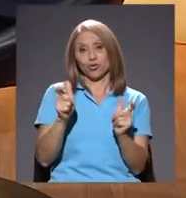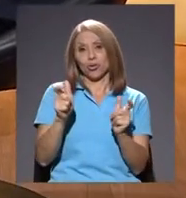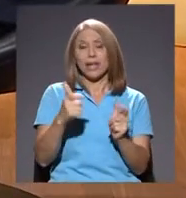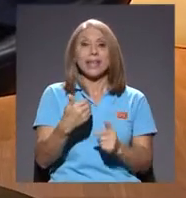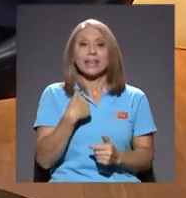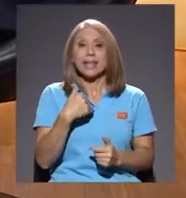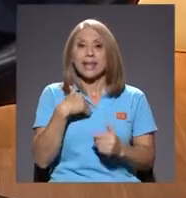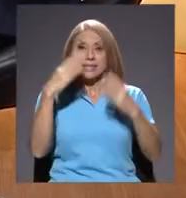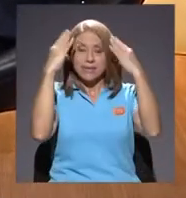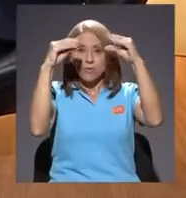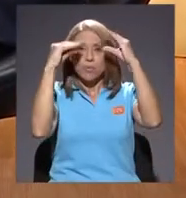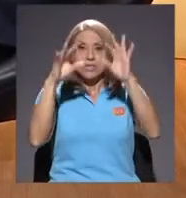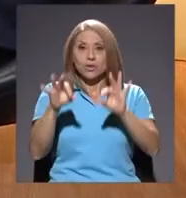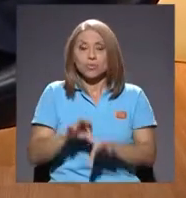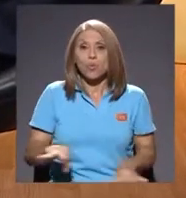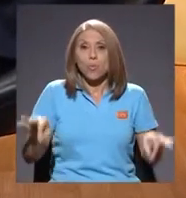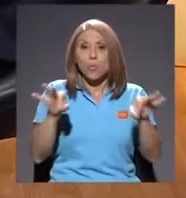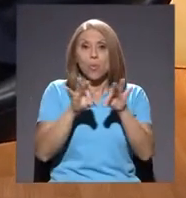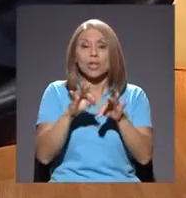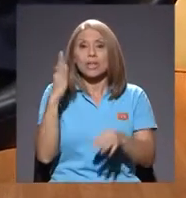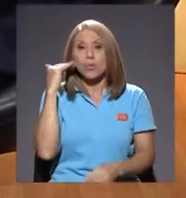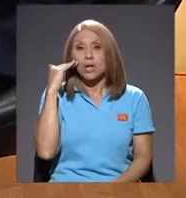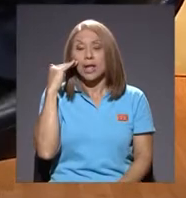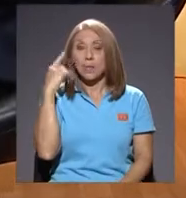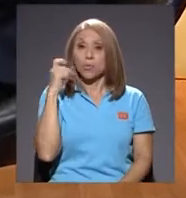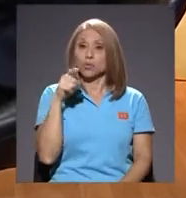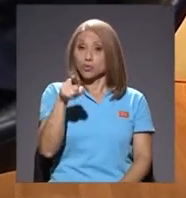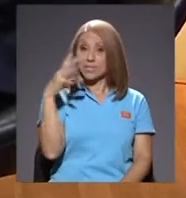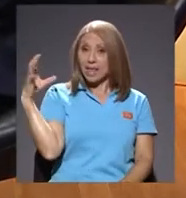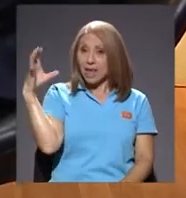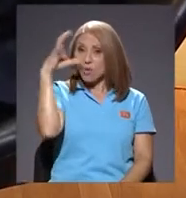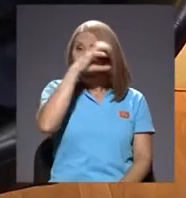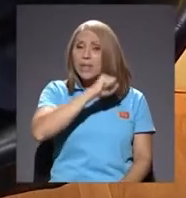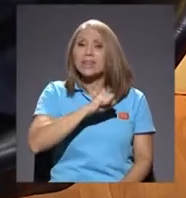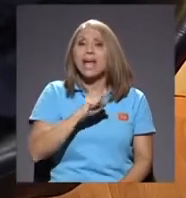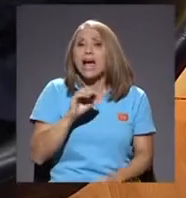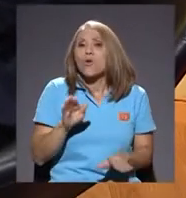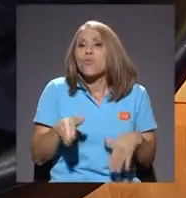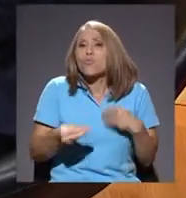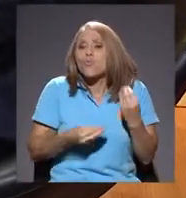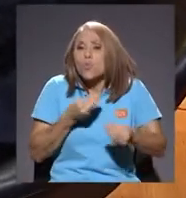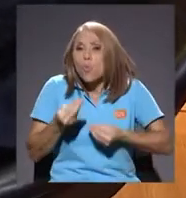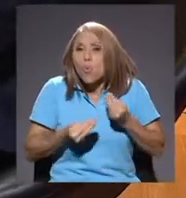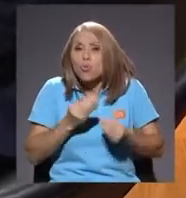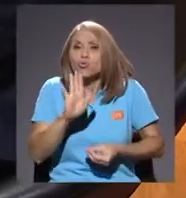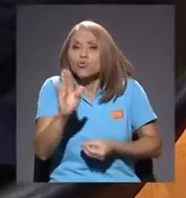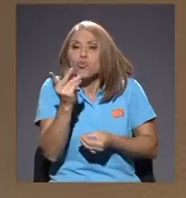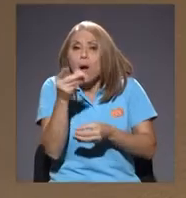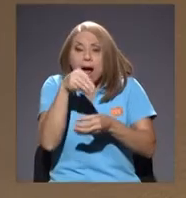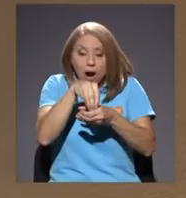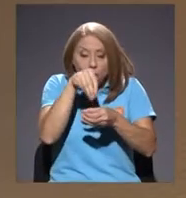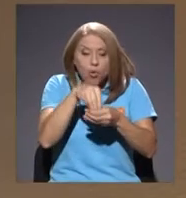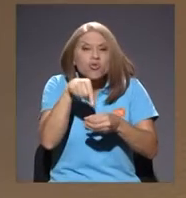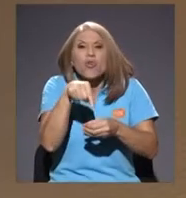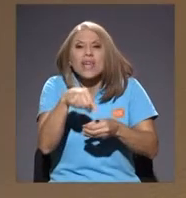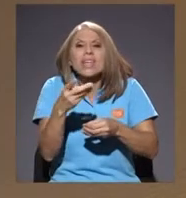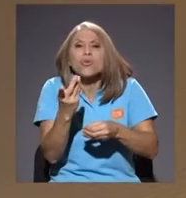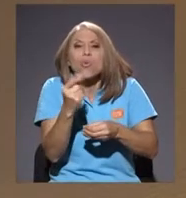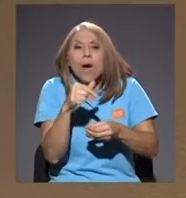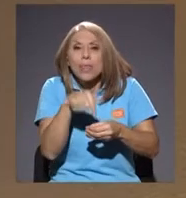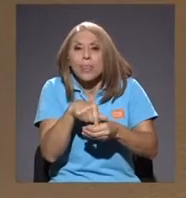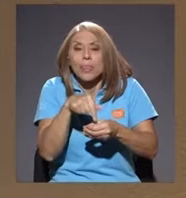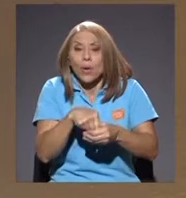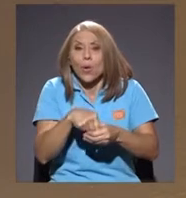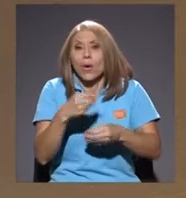usted darse cuenta cuánto vale su ahorro qué es lo que tiene ahí qué es lo que usted va a tener de protección en el futuro pero además como es